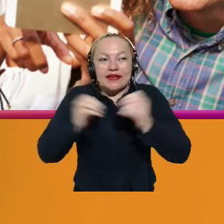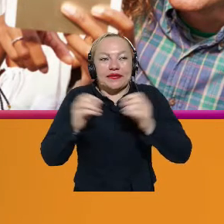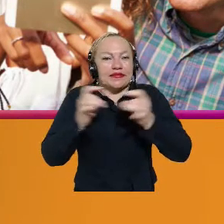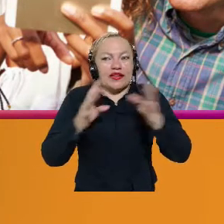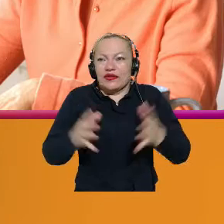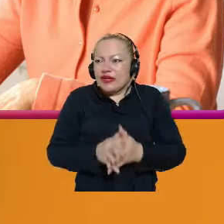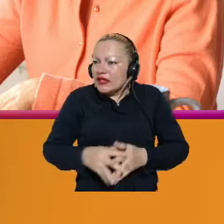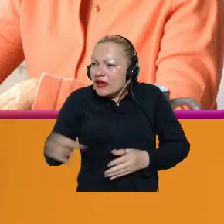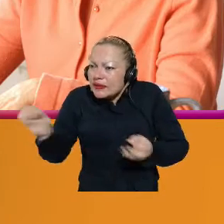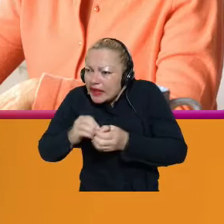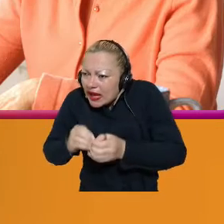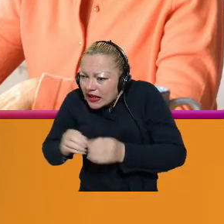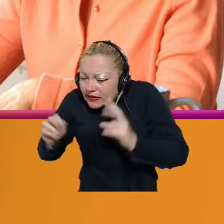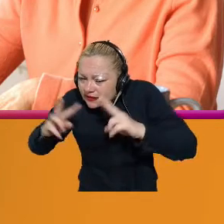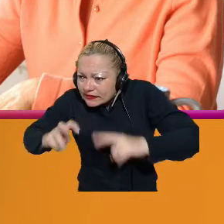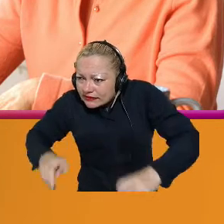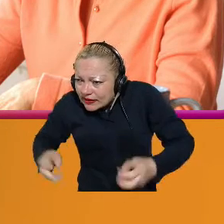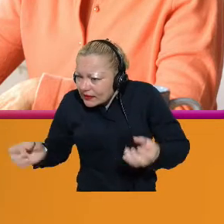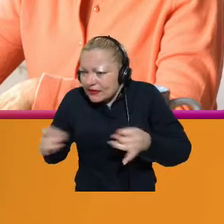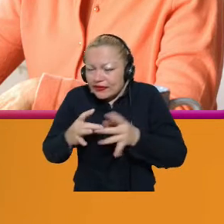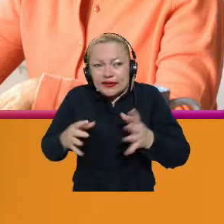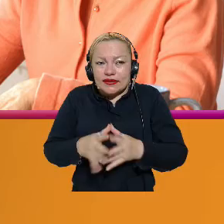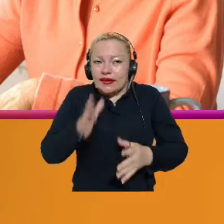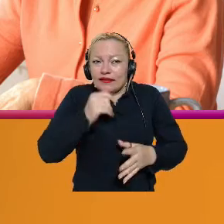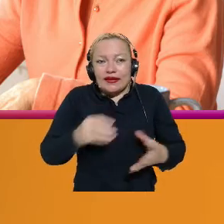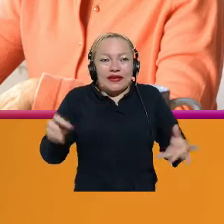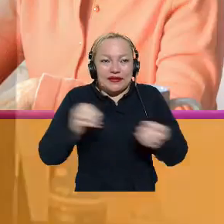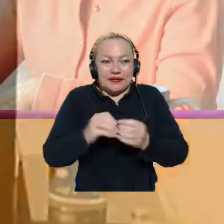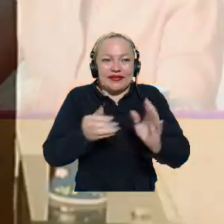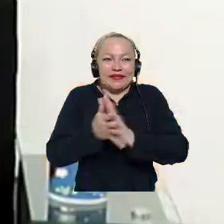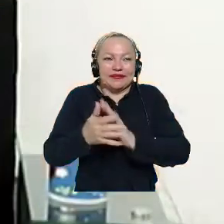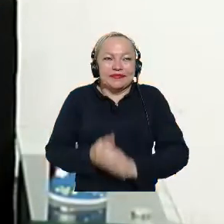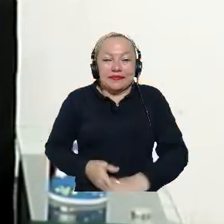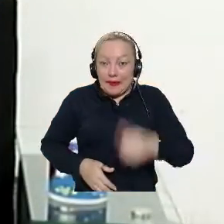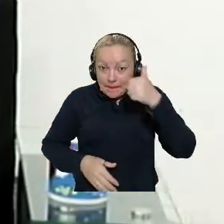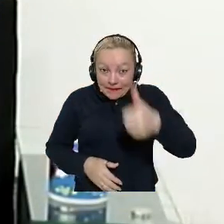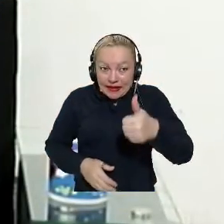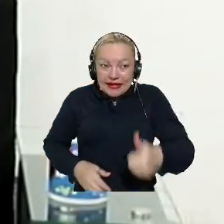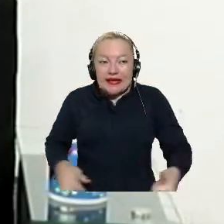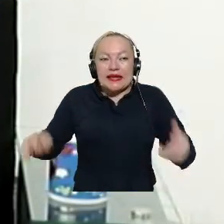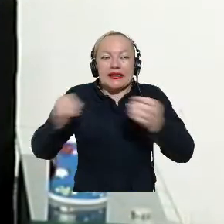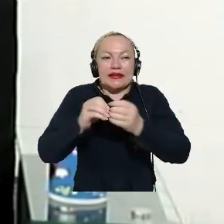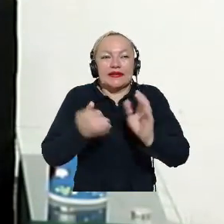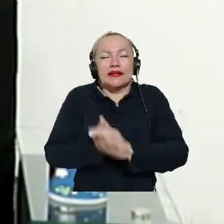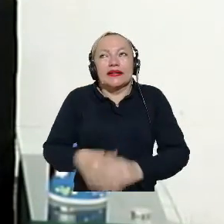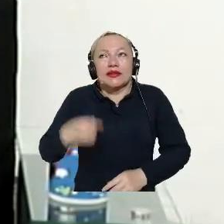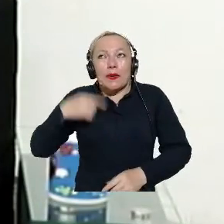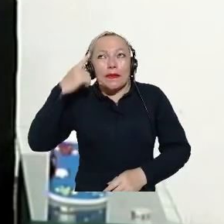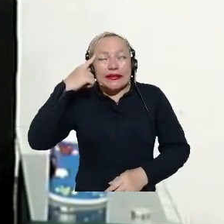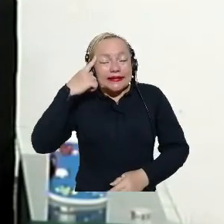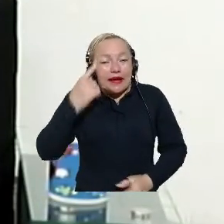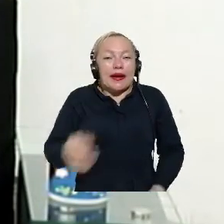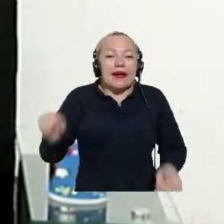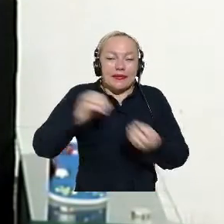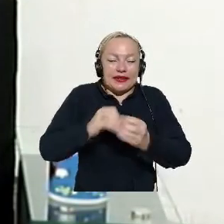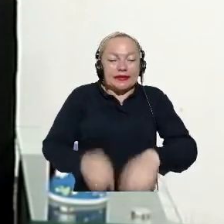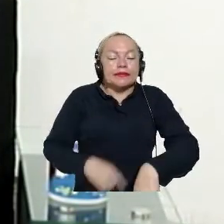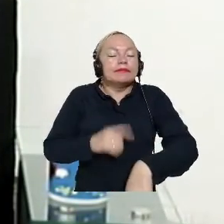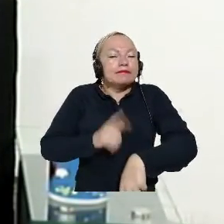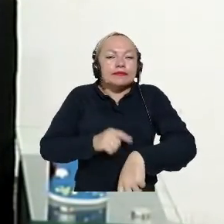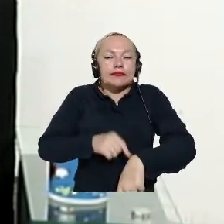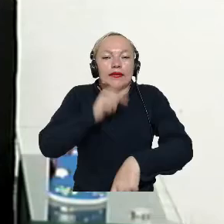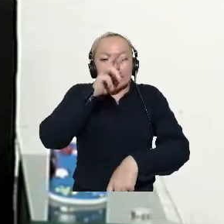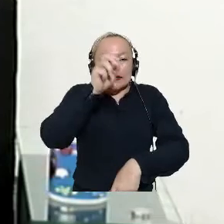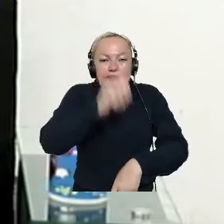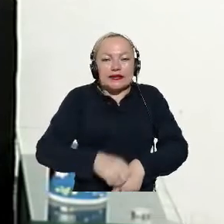más, especiales. No hay más. ¿Querías más? Sí, claro. Ay, ay, ay. Muy bien, señores. Ay, yo pensé muy que había bien. Más. 7:28 PM, vamos a ir a